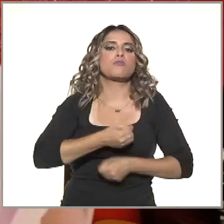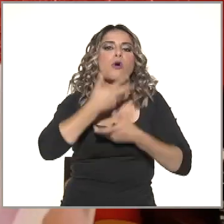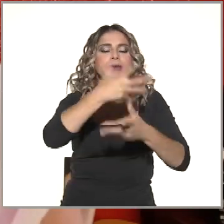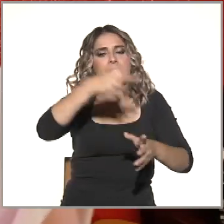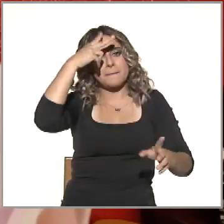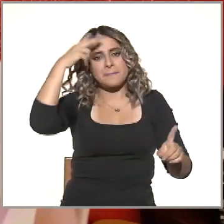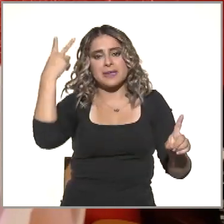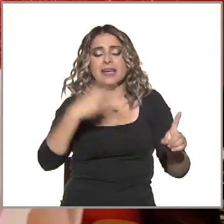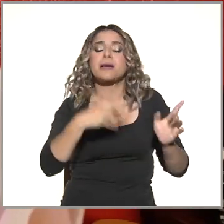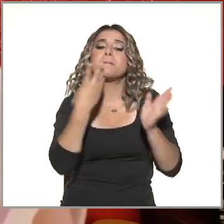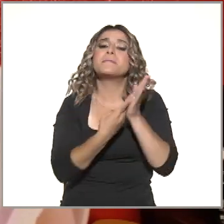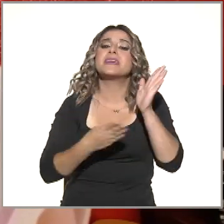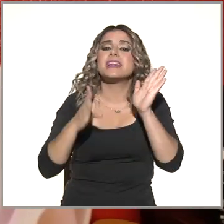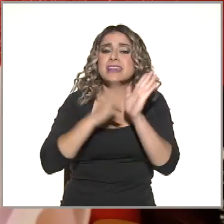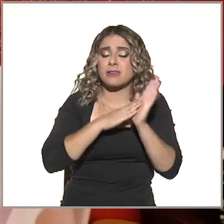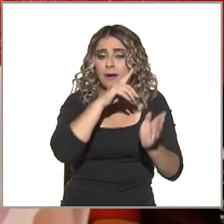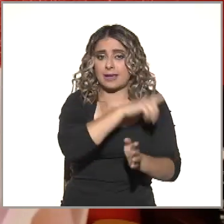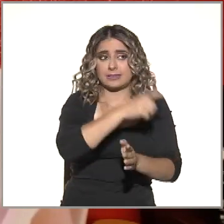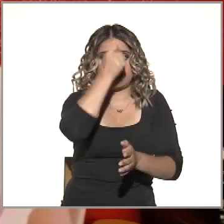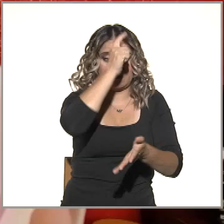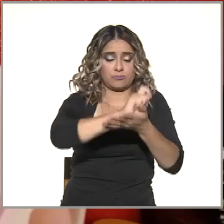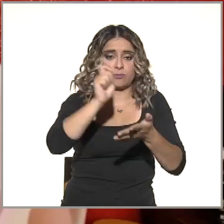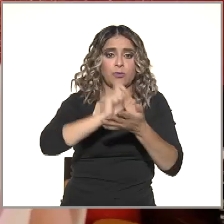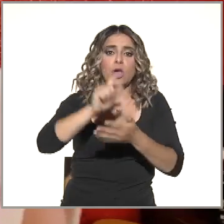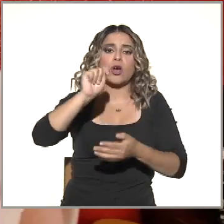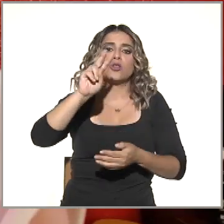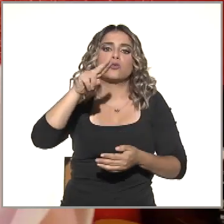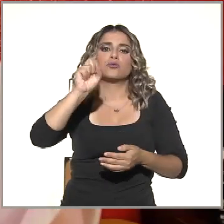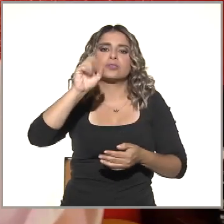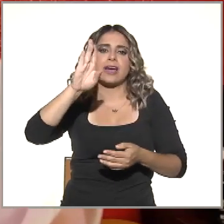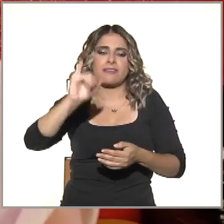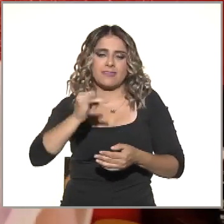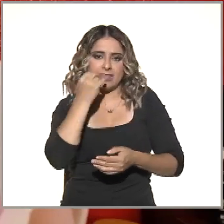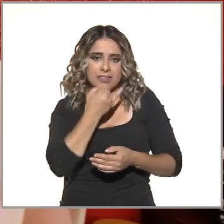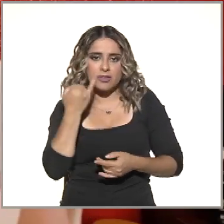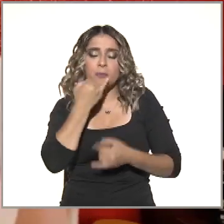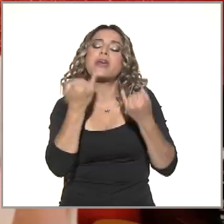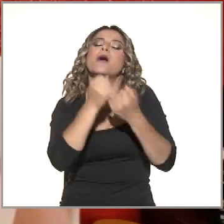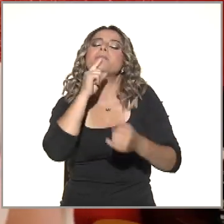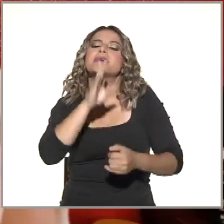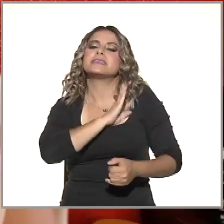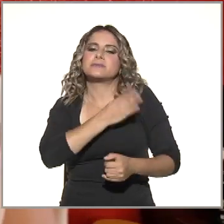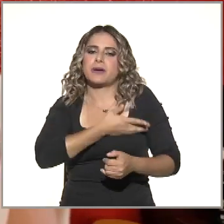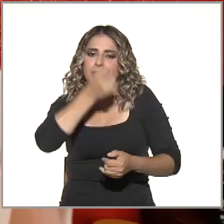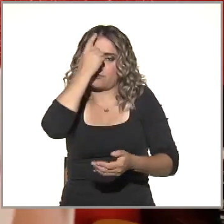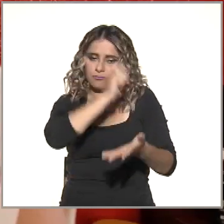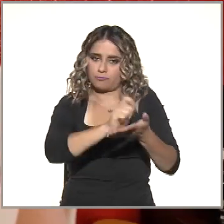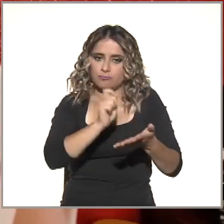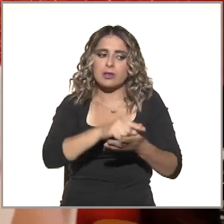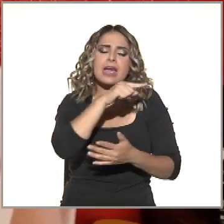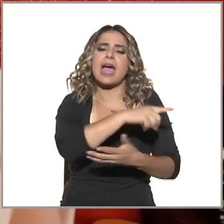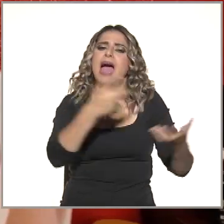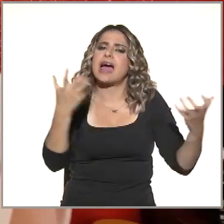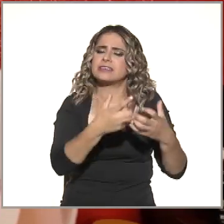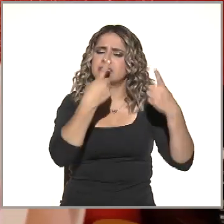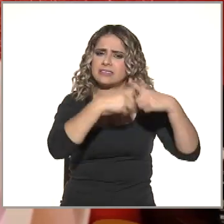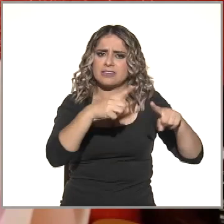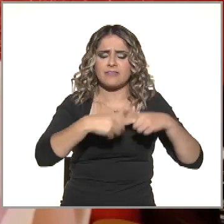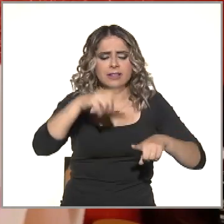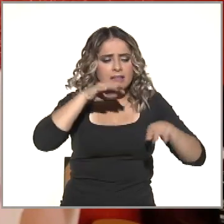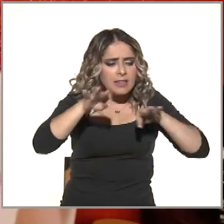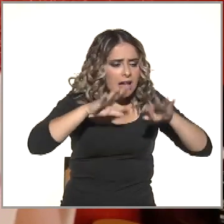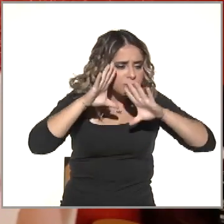mexicana bilingüe que escribe en tunzabi y también en español. Ha realizado trabajos para